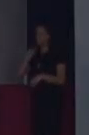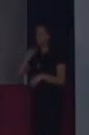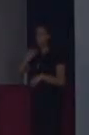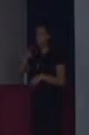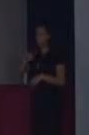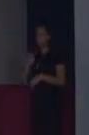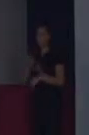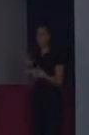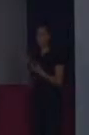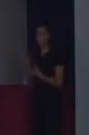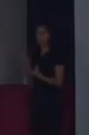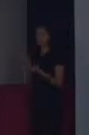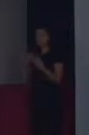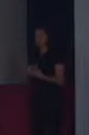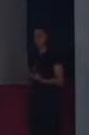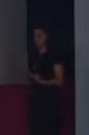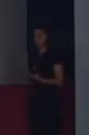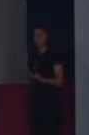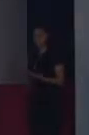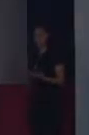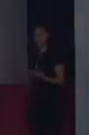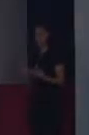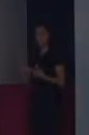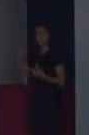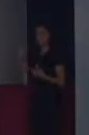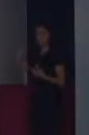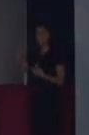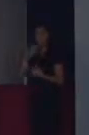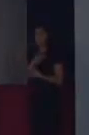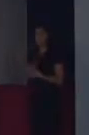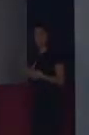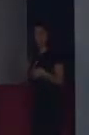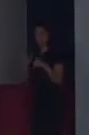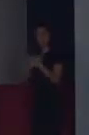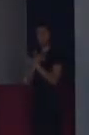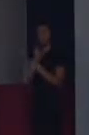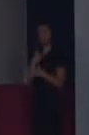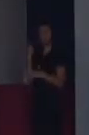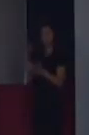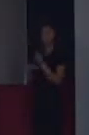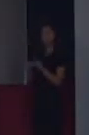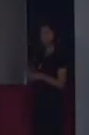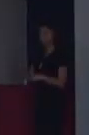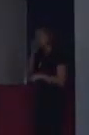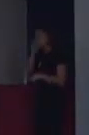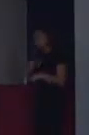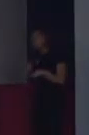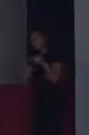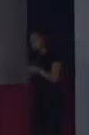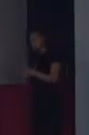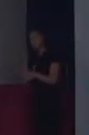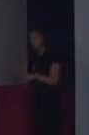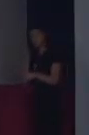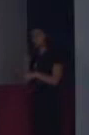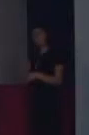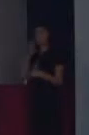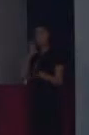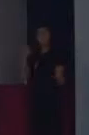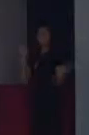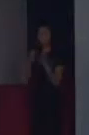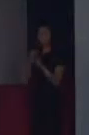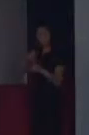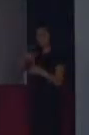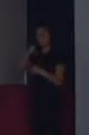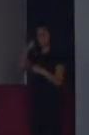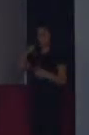llegó? Le llegó la discapacidad. El vicepresidente de la República lo dijo hace un mes. Ustedes los cuidadores tienen que focalizarse